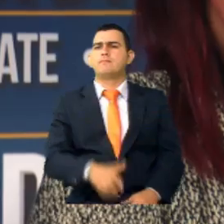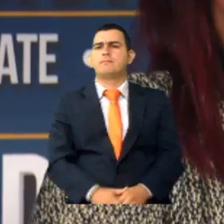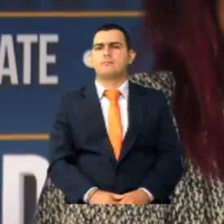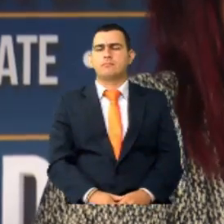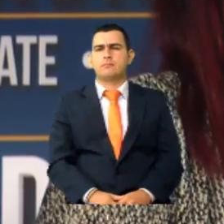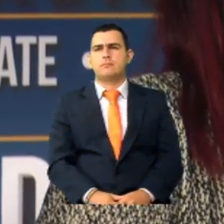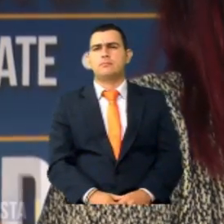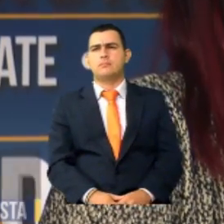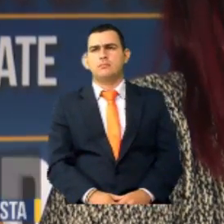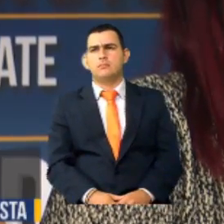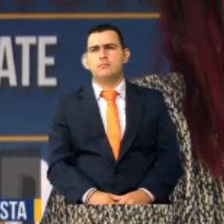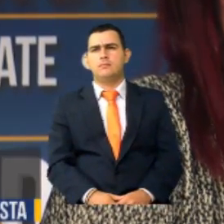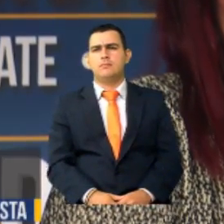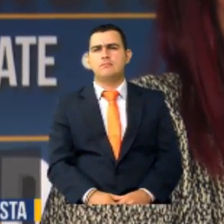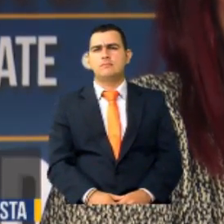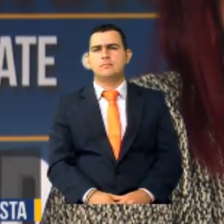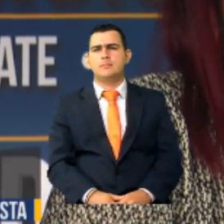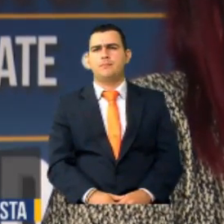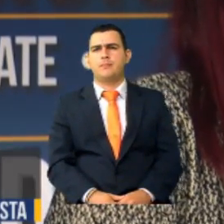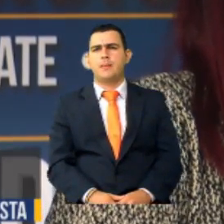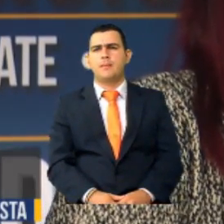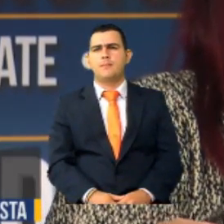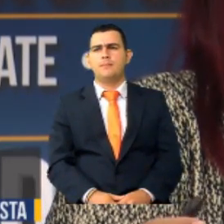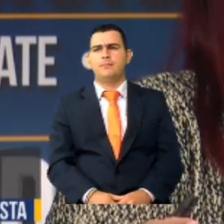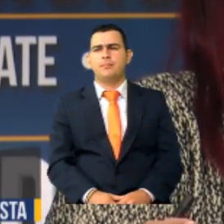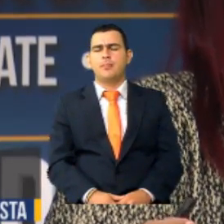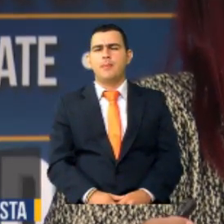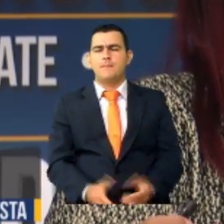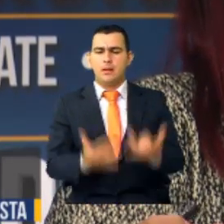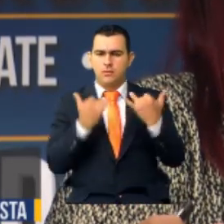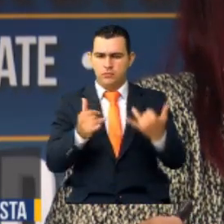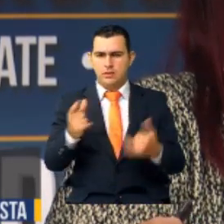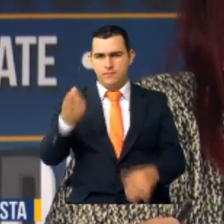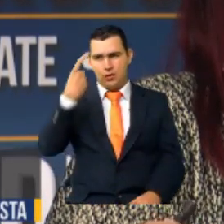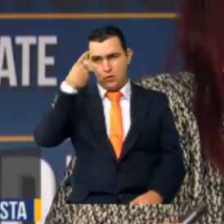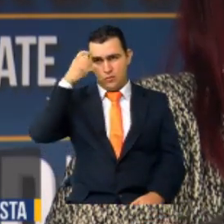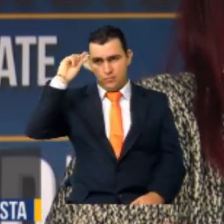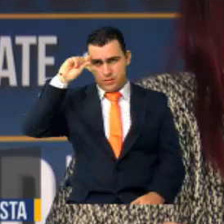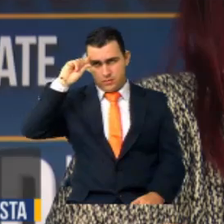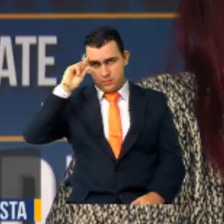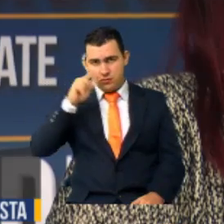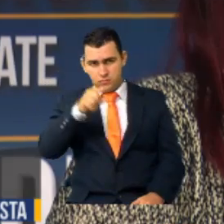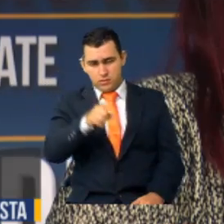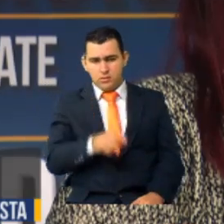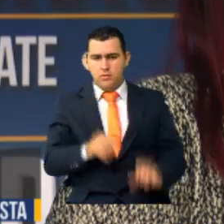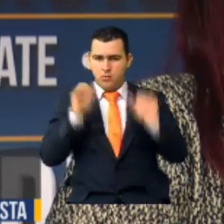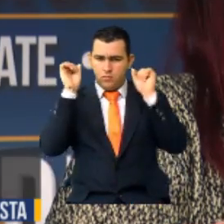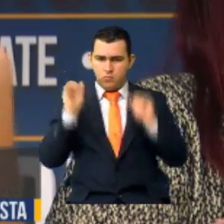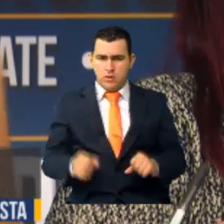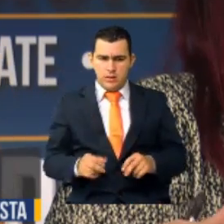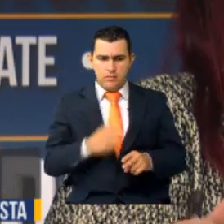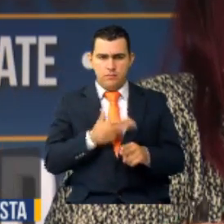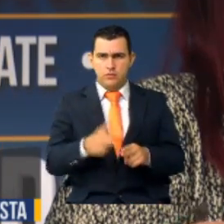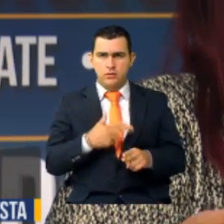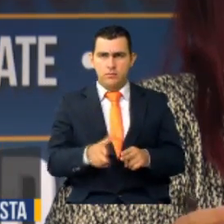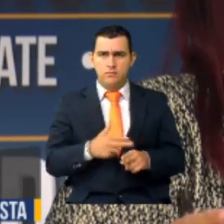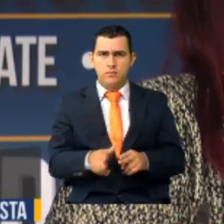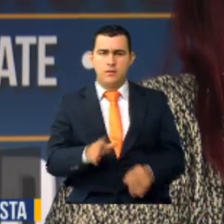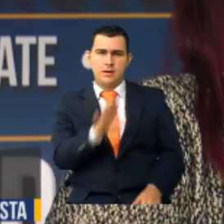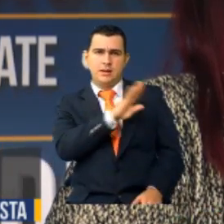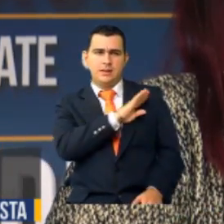Jonathan, en un eventual gobierno suyo, ¿usted daría participación a los aspirantes a la alcaldía que perdieron la